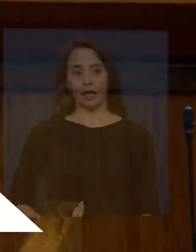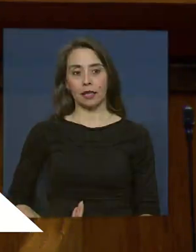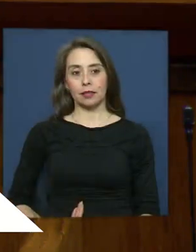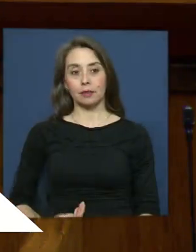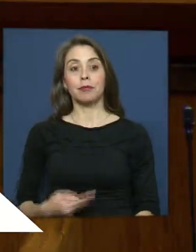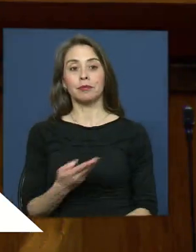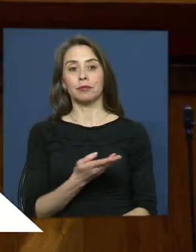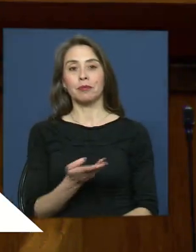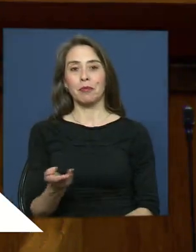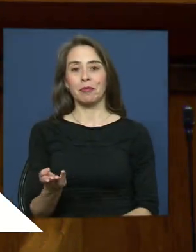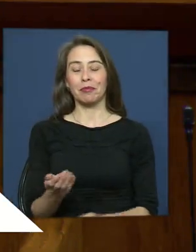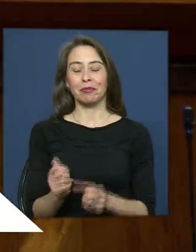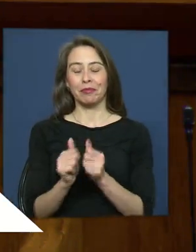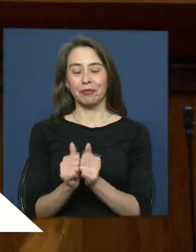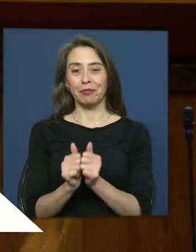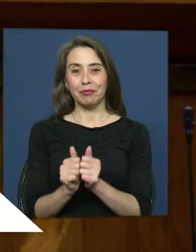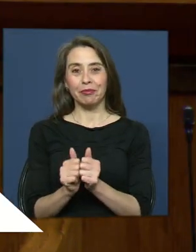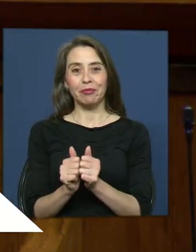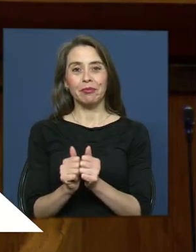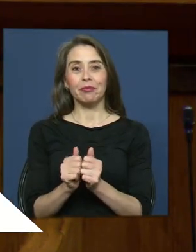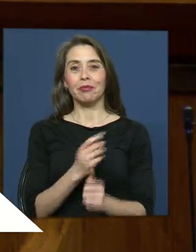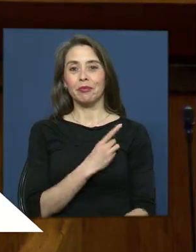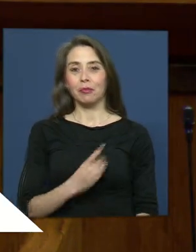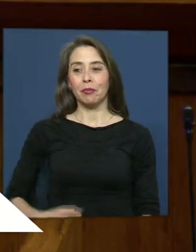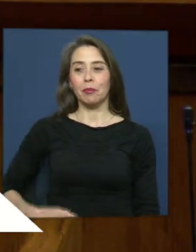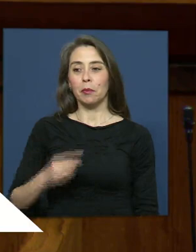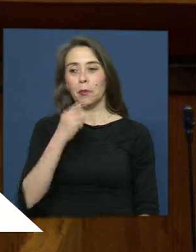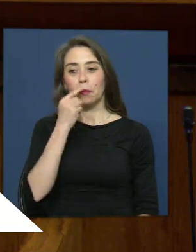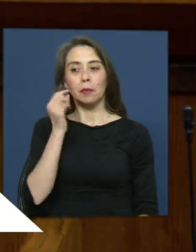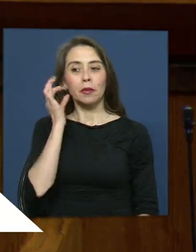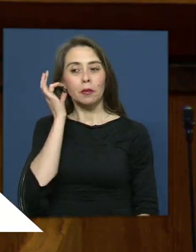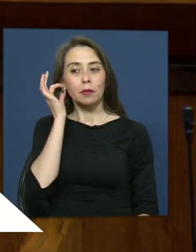Estimadas colegas, estimados colegas,